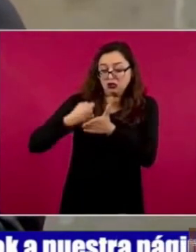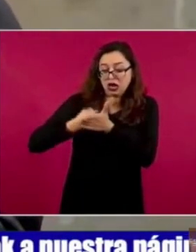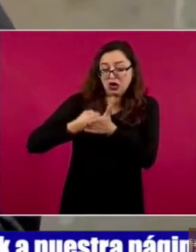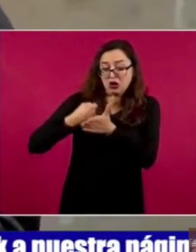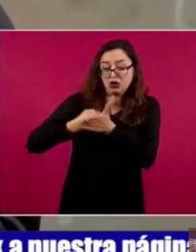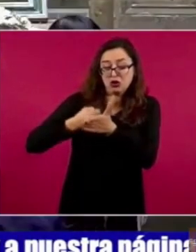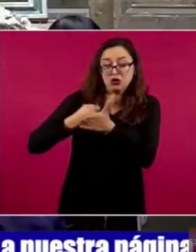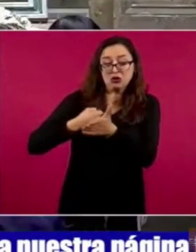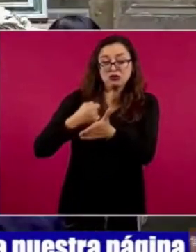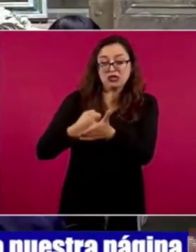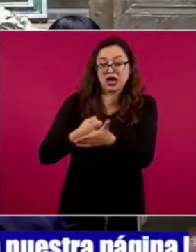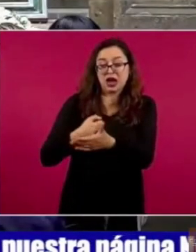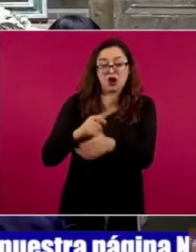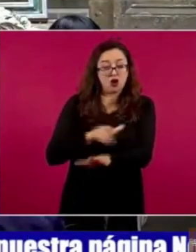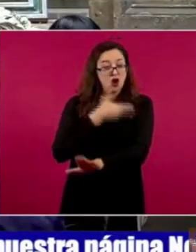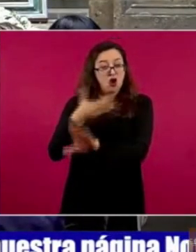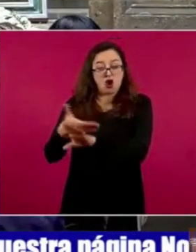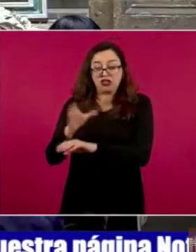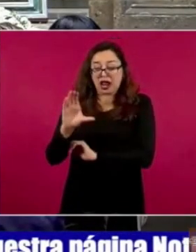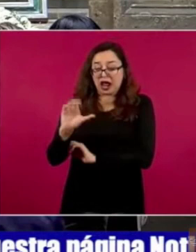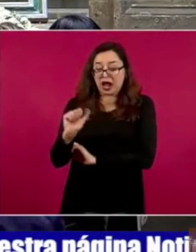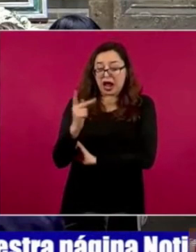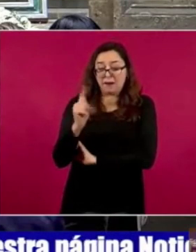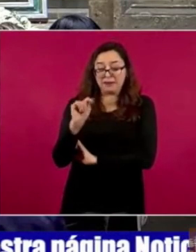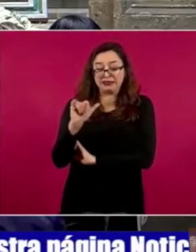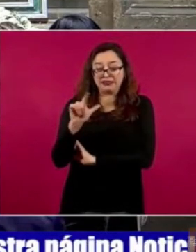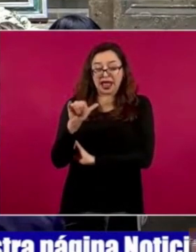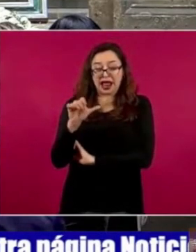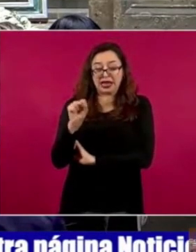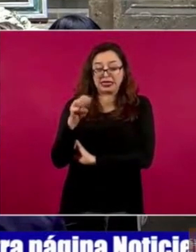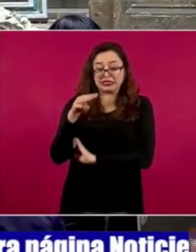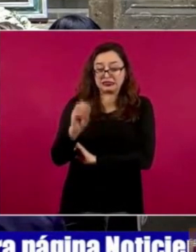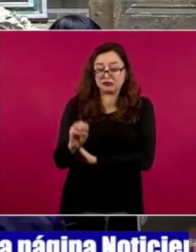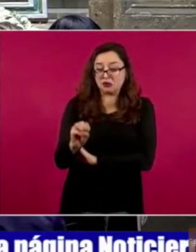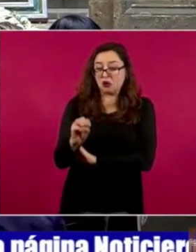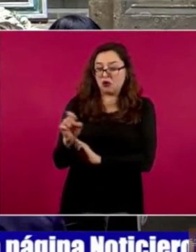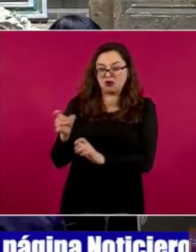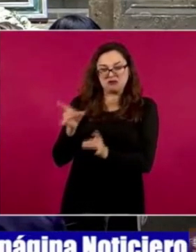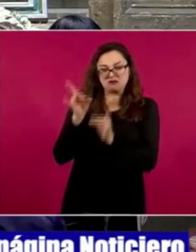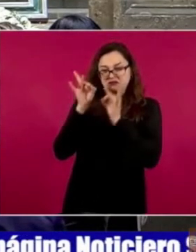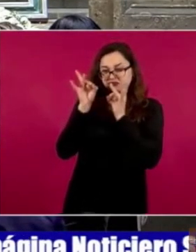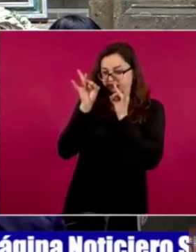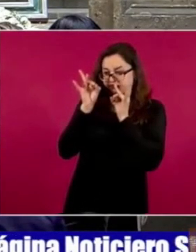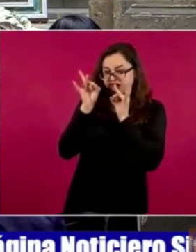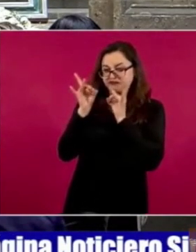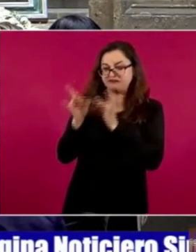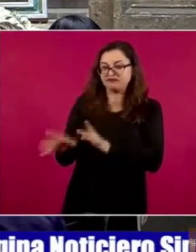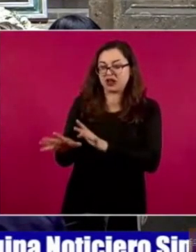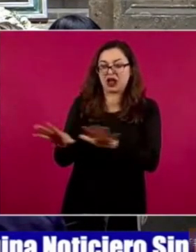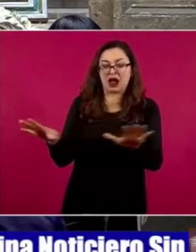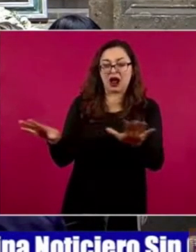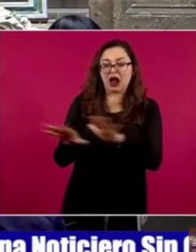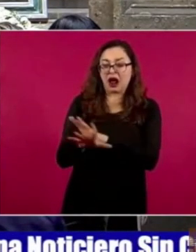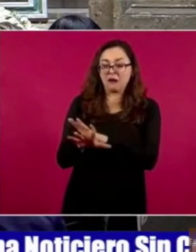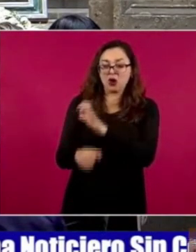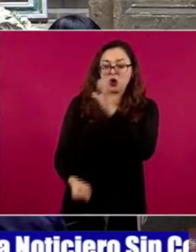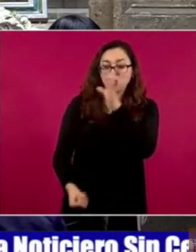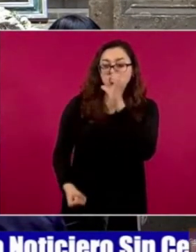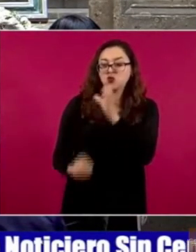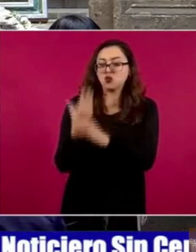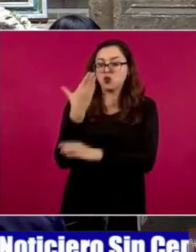al capitalismo para poner en su lugar un sistema basado en la